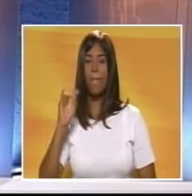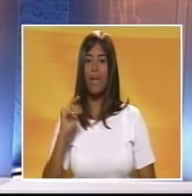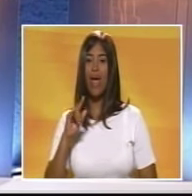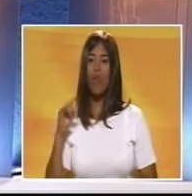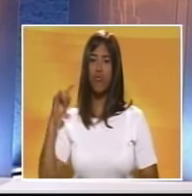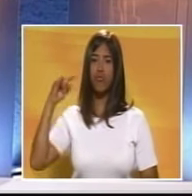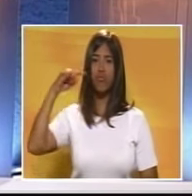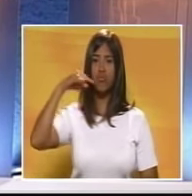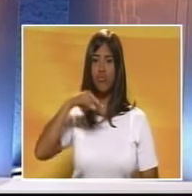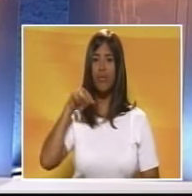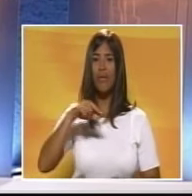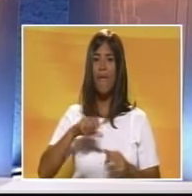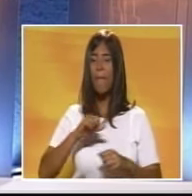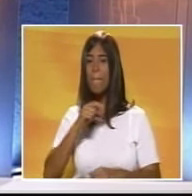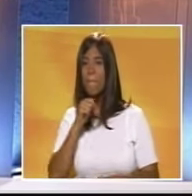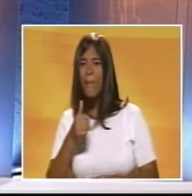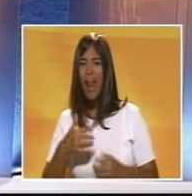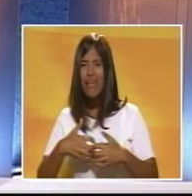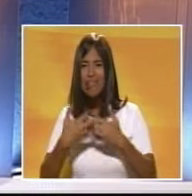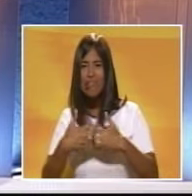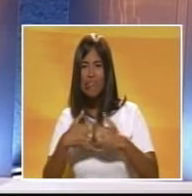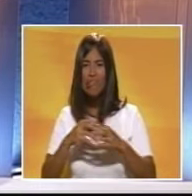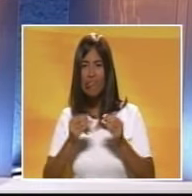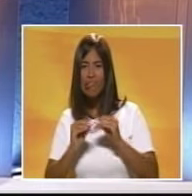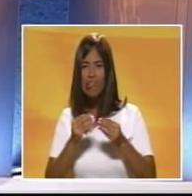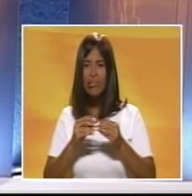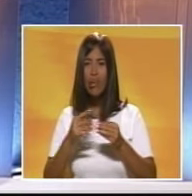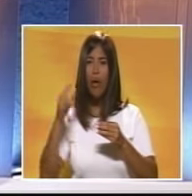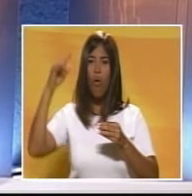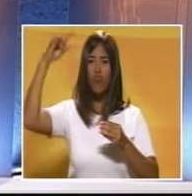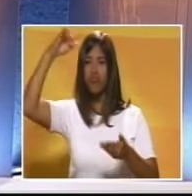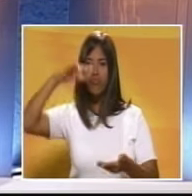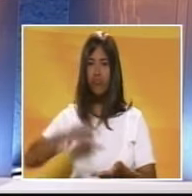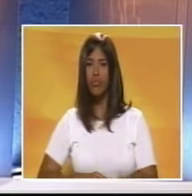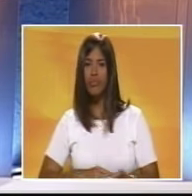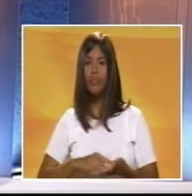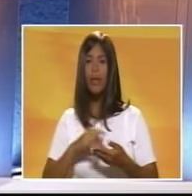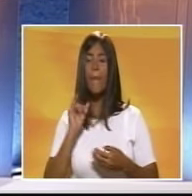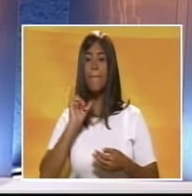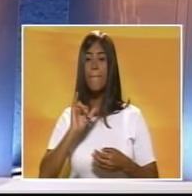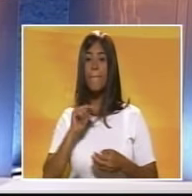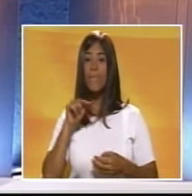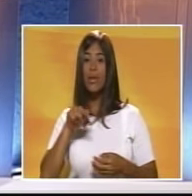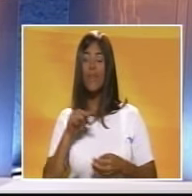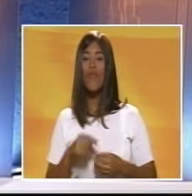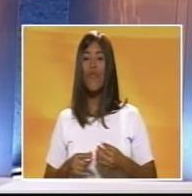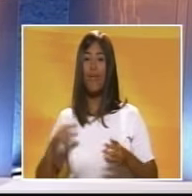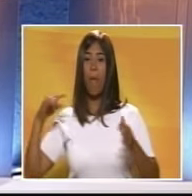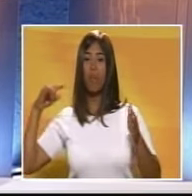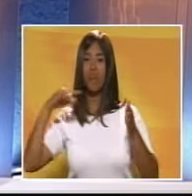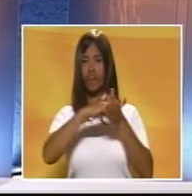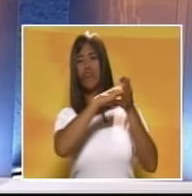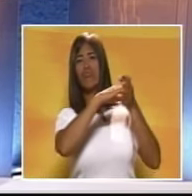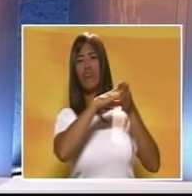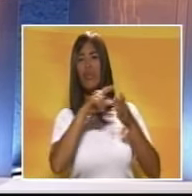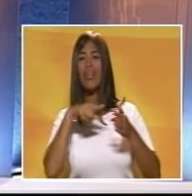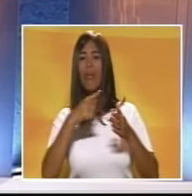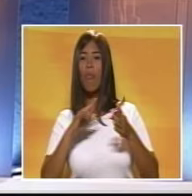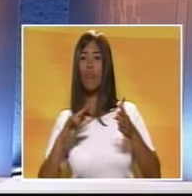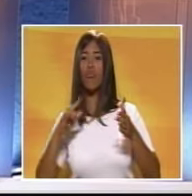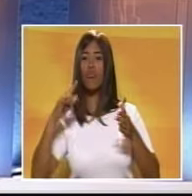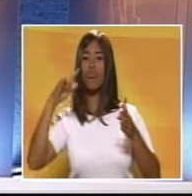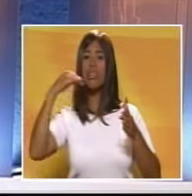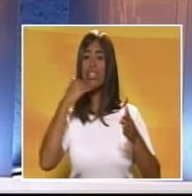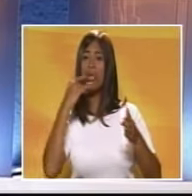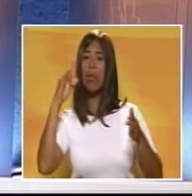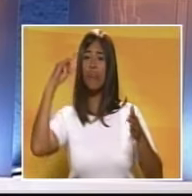Boeing 737 MAX 8 provocó la caída del avión de Ethiopian Airlines, que se estrelló poco después de despegar el pasado 10